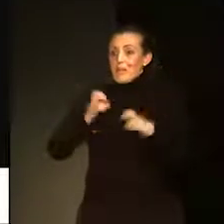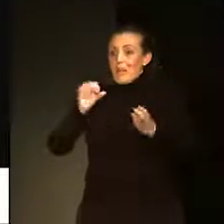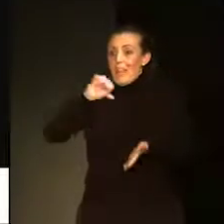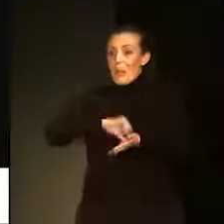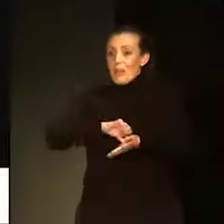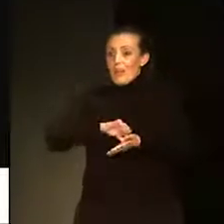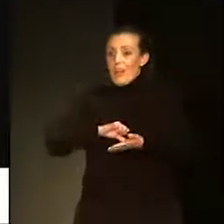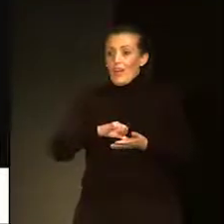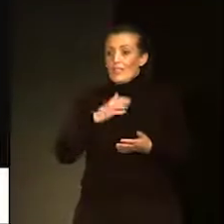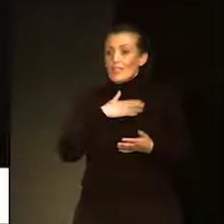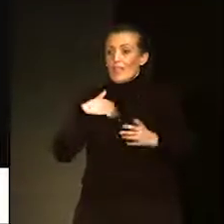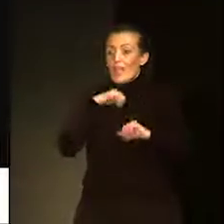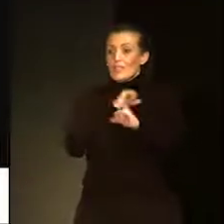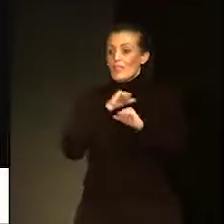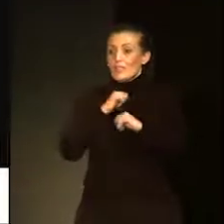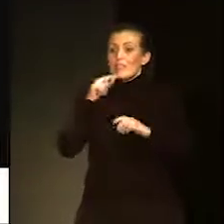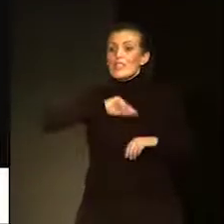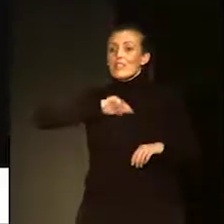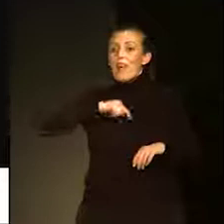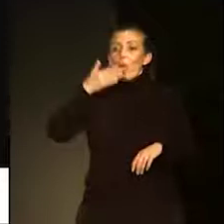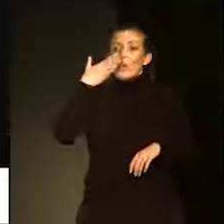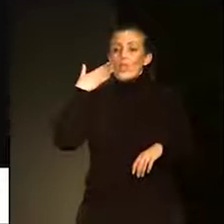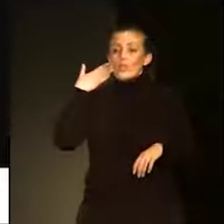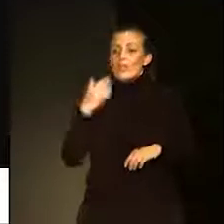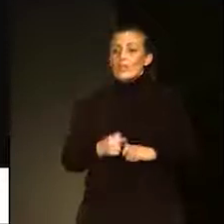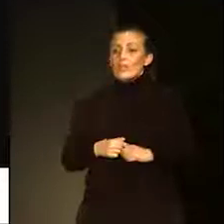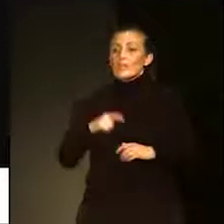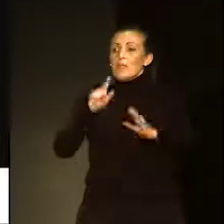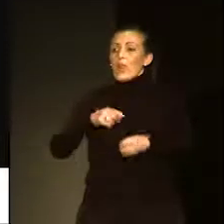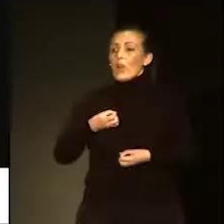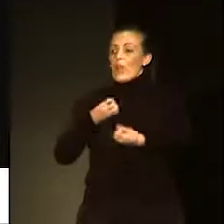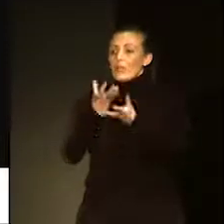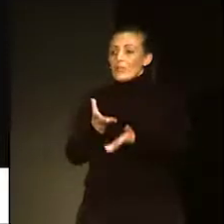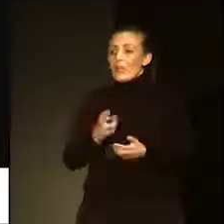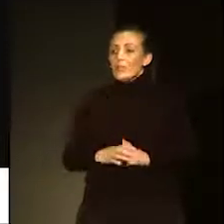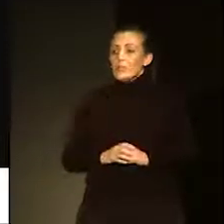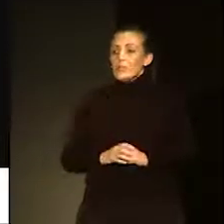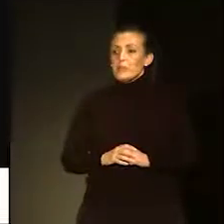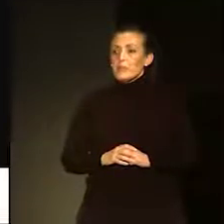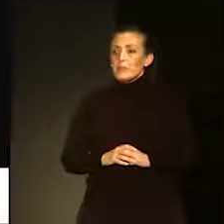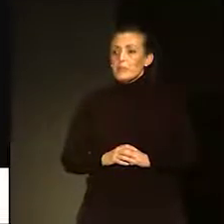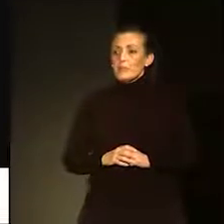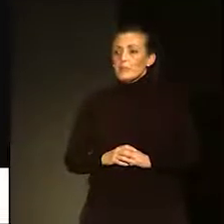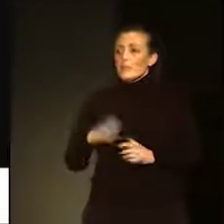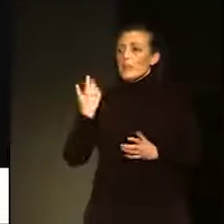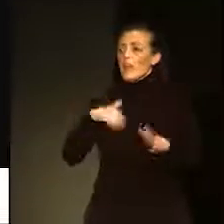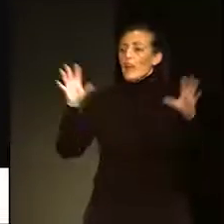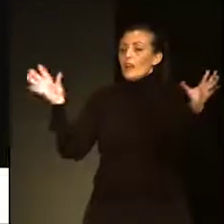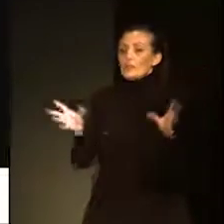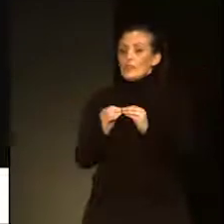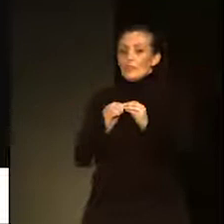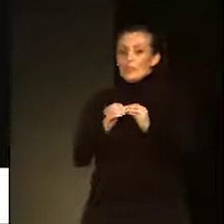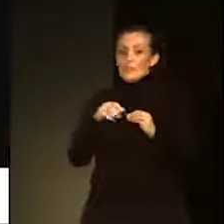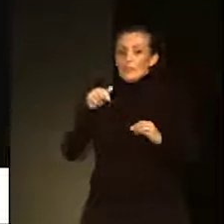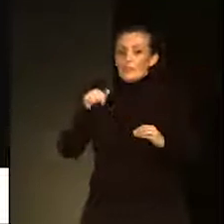ciudad, reiterarles que nos sentimos muy orgullosos. Sí comentarles que una vez que concluya la